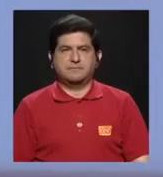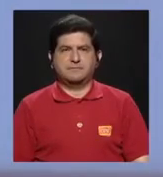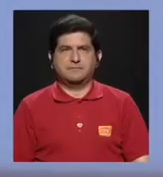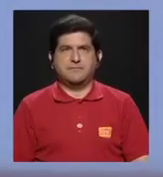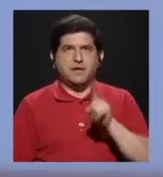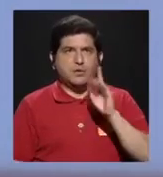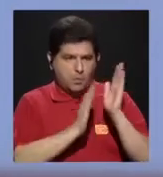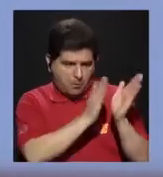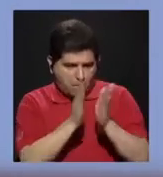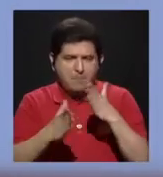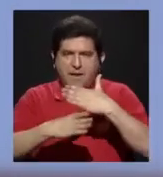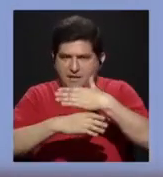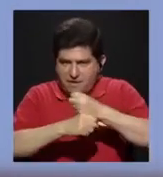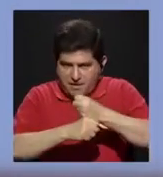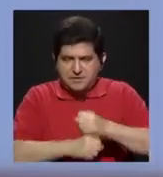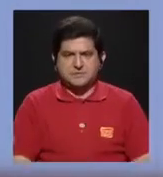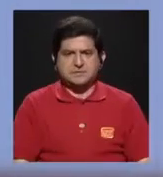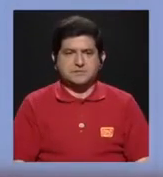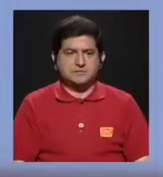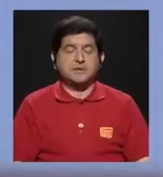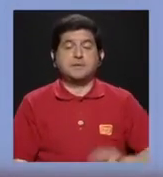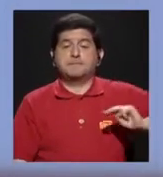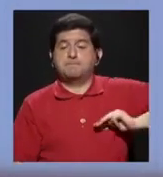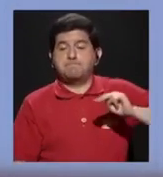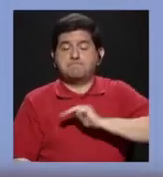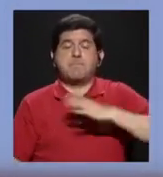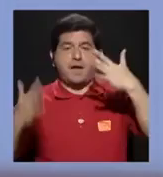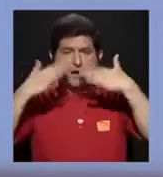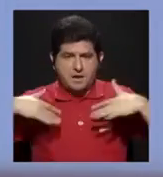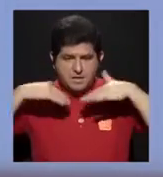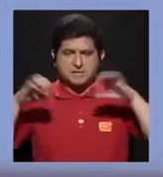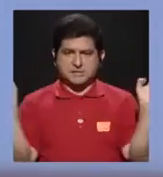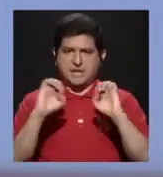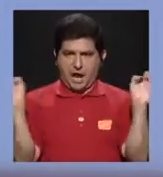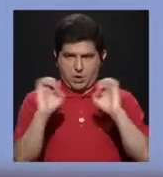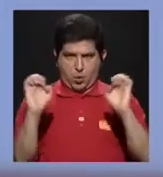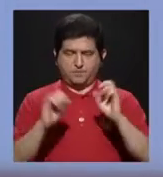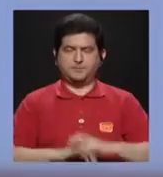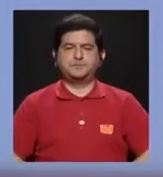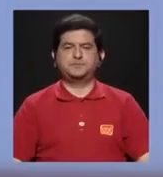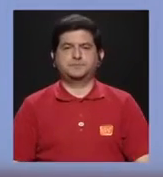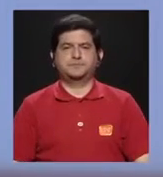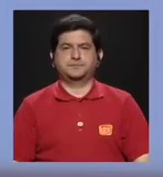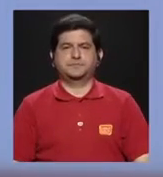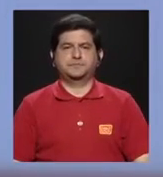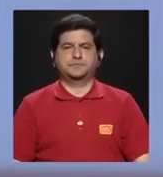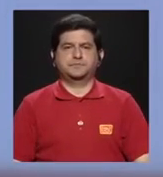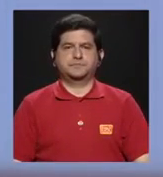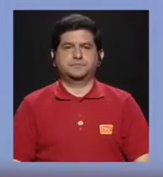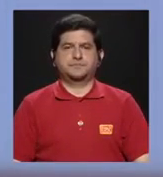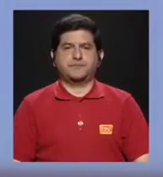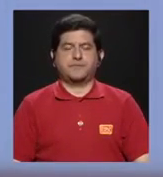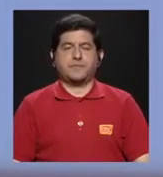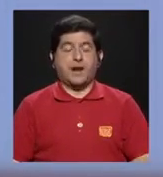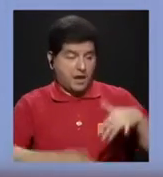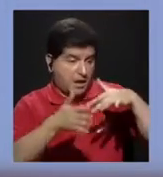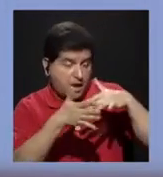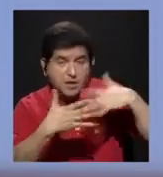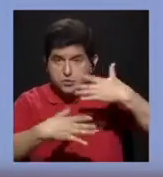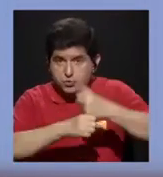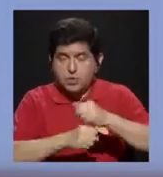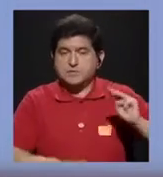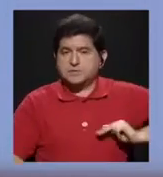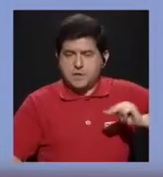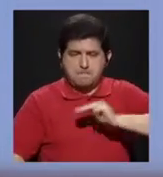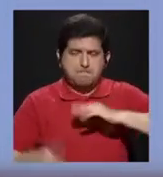es un plan que debe ser elaborado por el Ministerio de Ambiente y Energía. Y, digamos, el estudio lo hace el